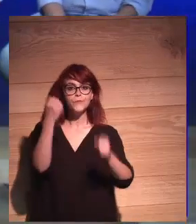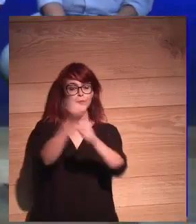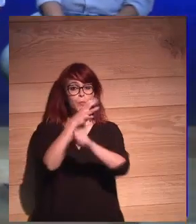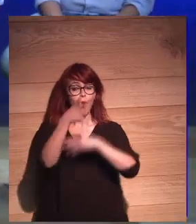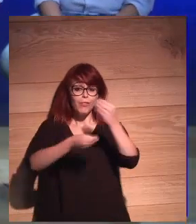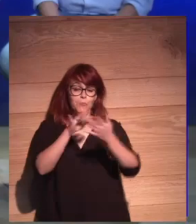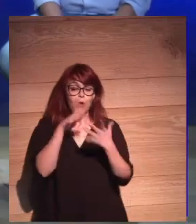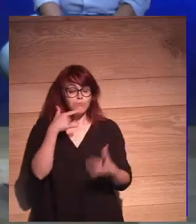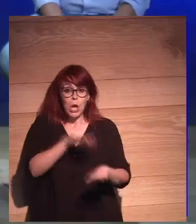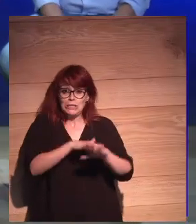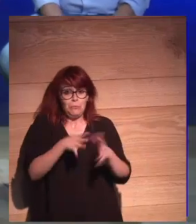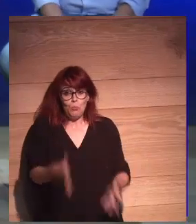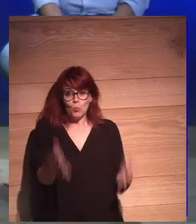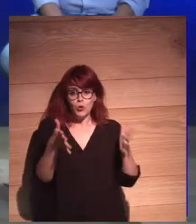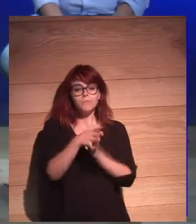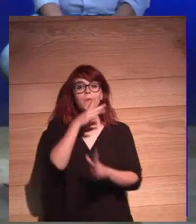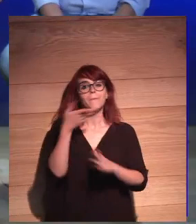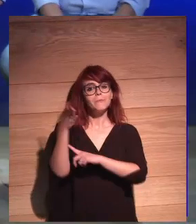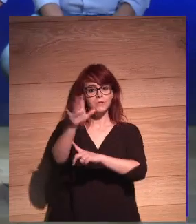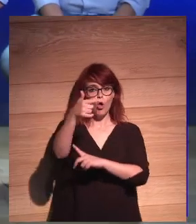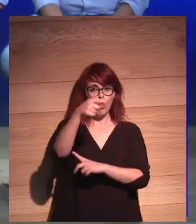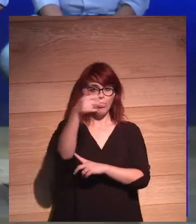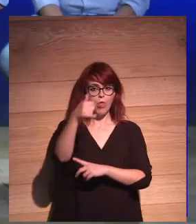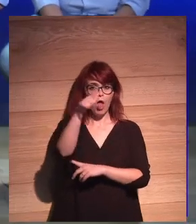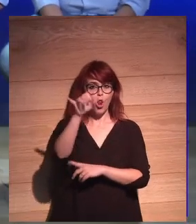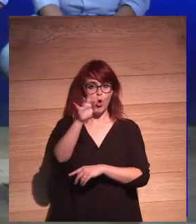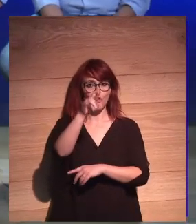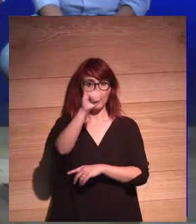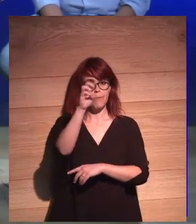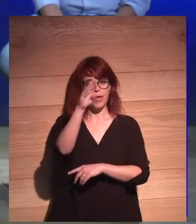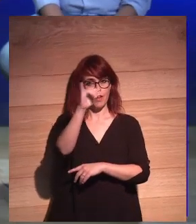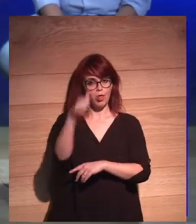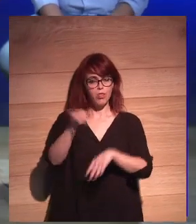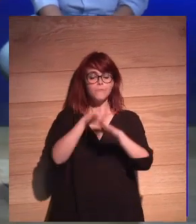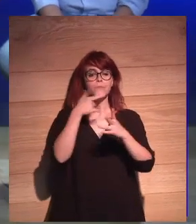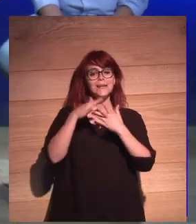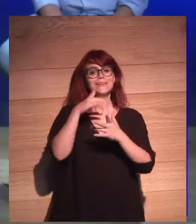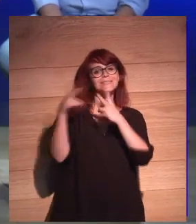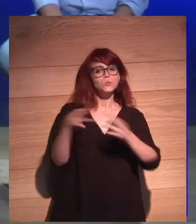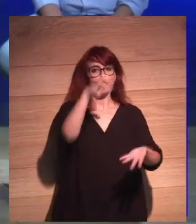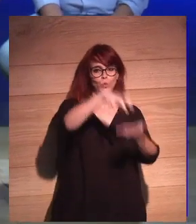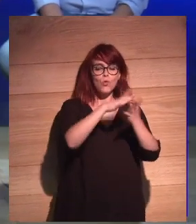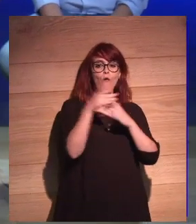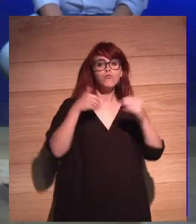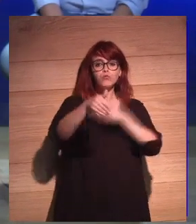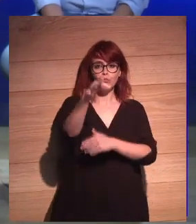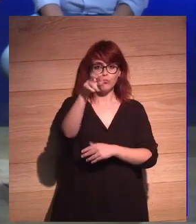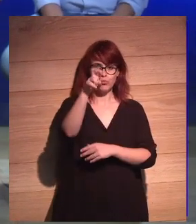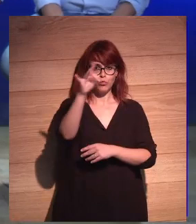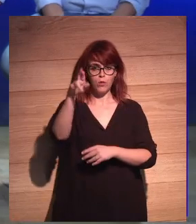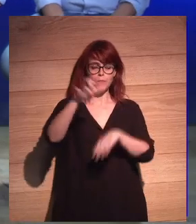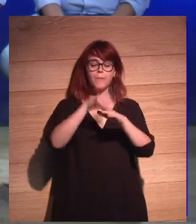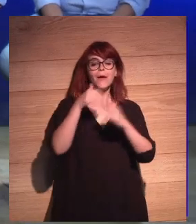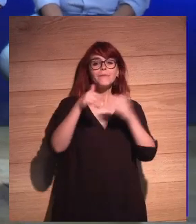vida. Presenta a Gonzalo Ruiz Pérez, que es CTO en Estudio Future, uno de los principales estudios de España, y